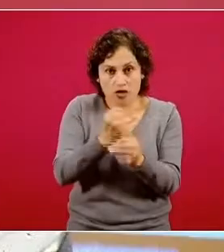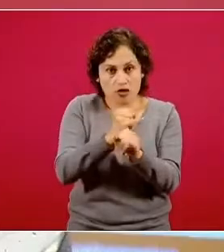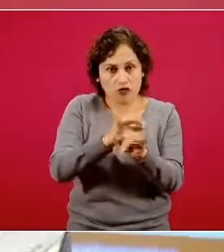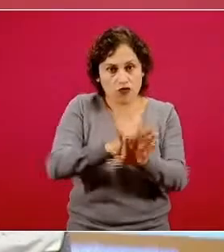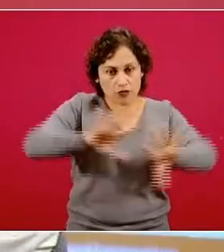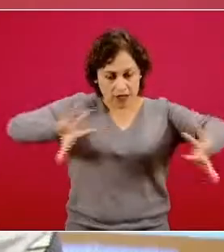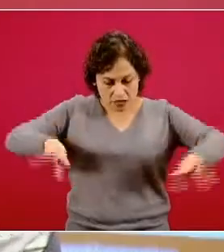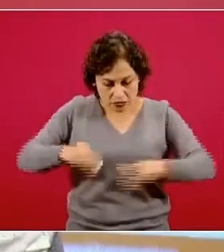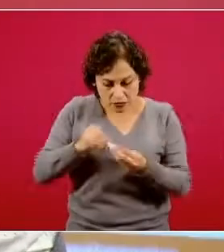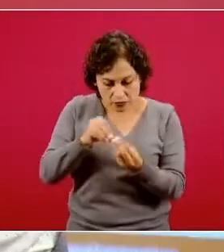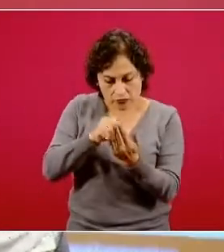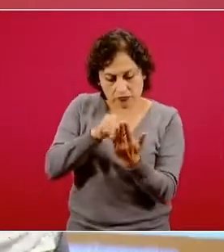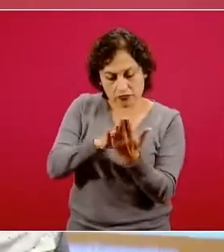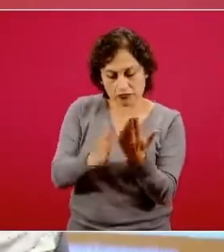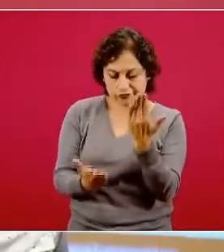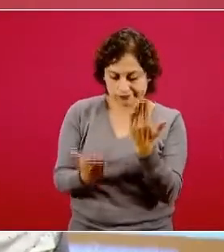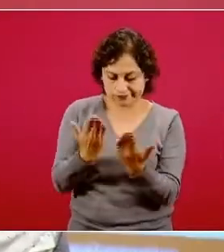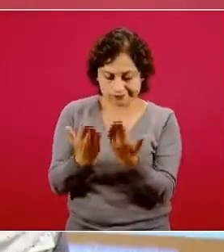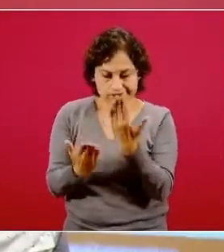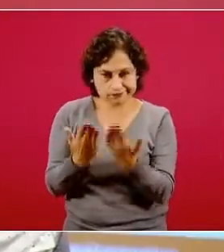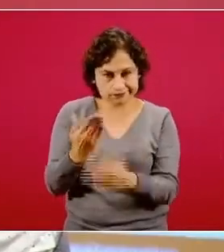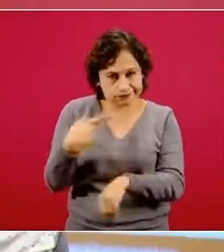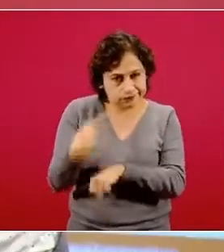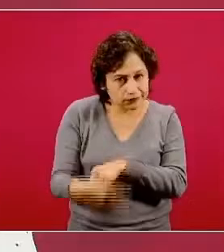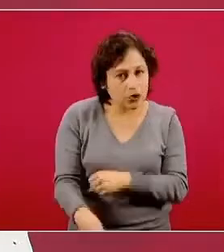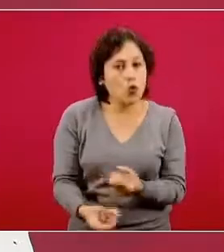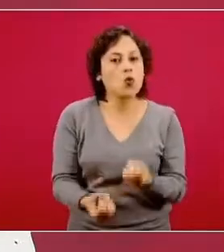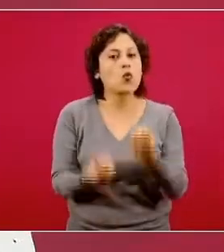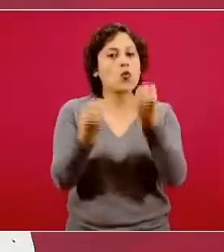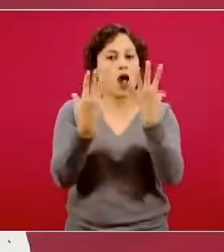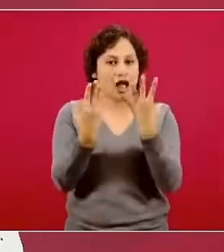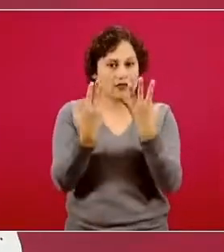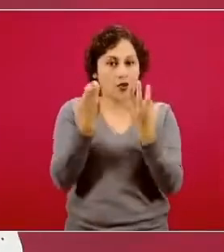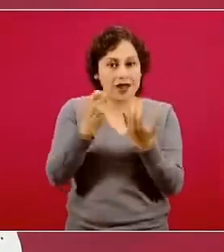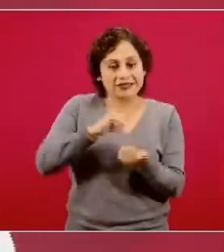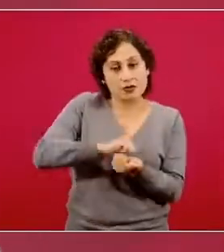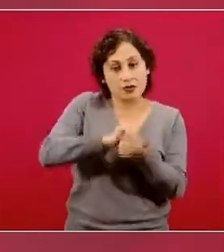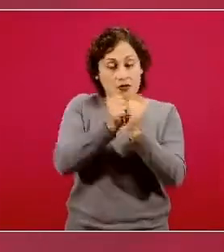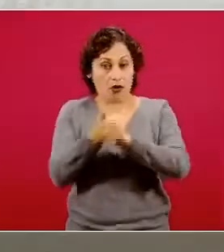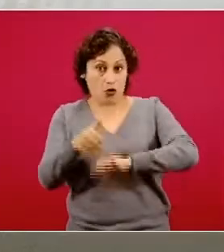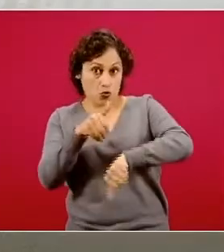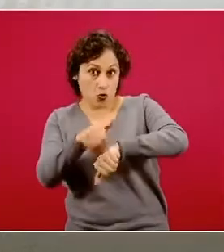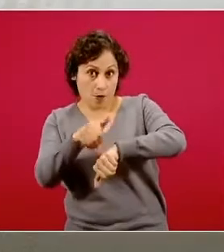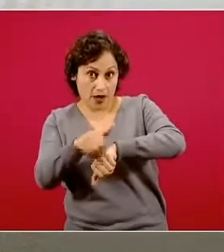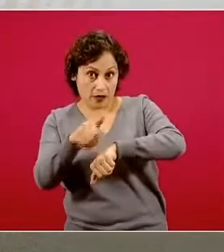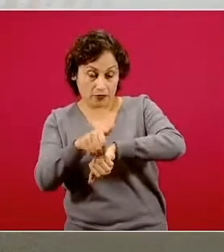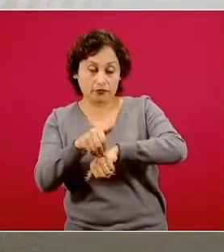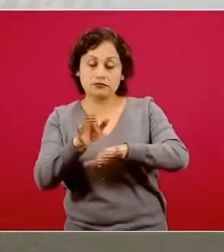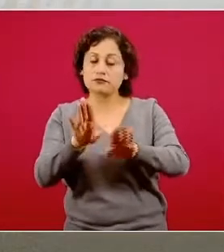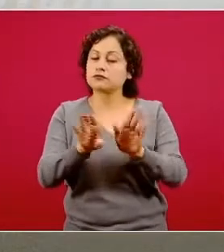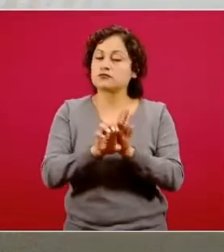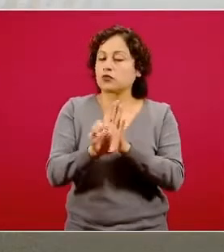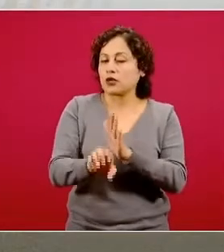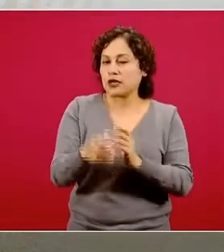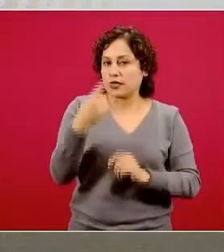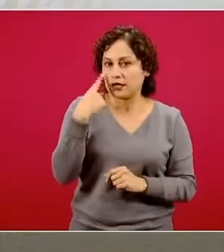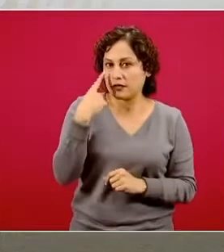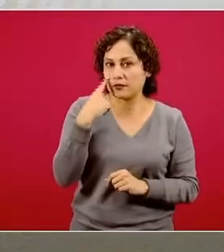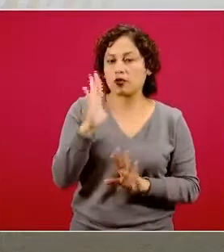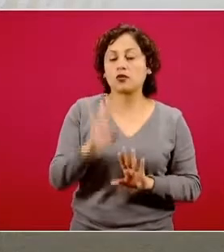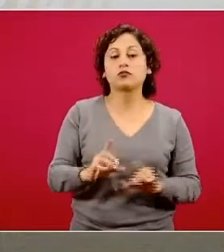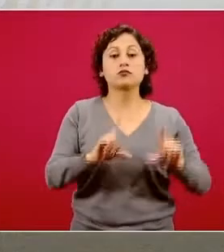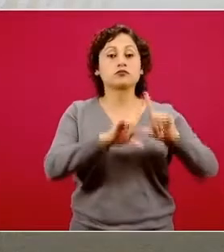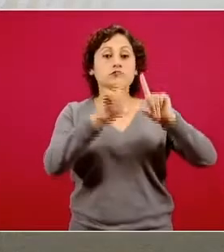pues, todo es más fácil cuando uno lo transforma en números, ¿no? Hay algunos estados